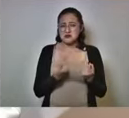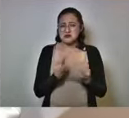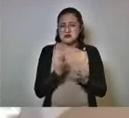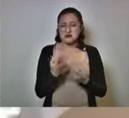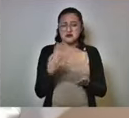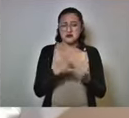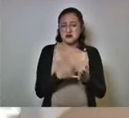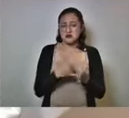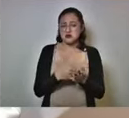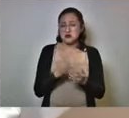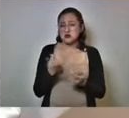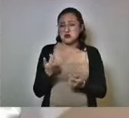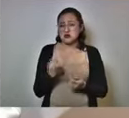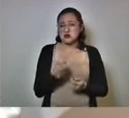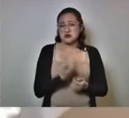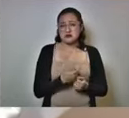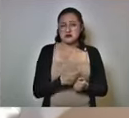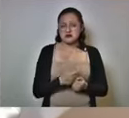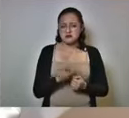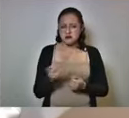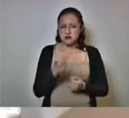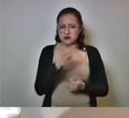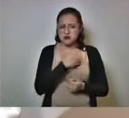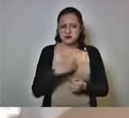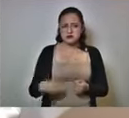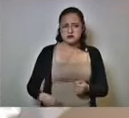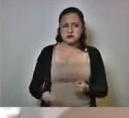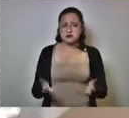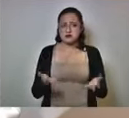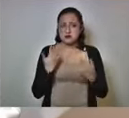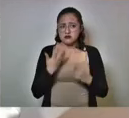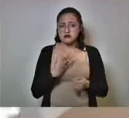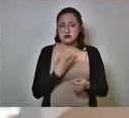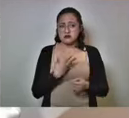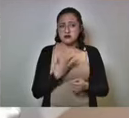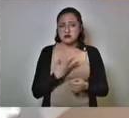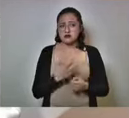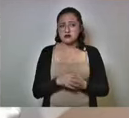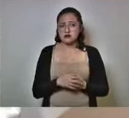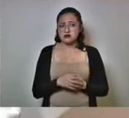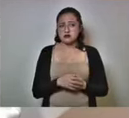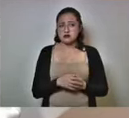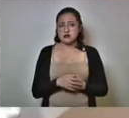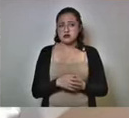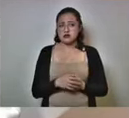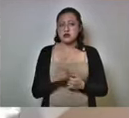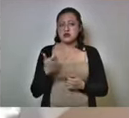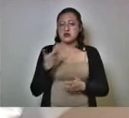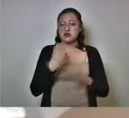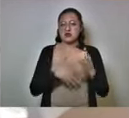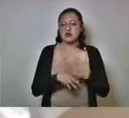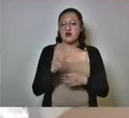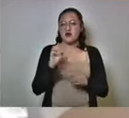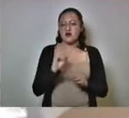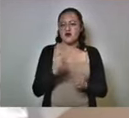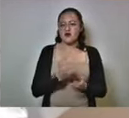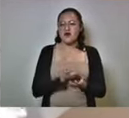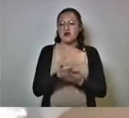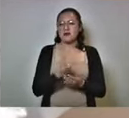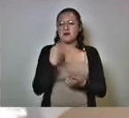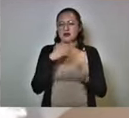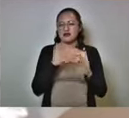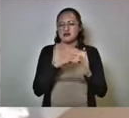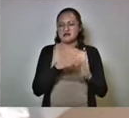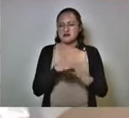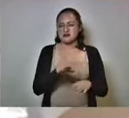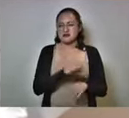tenemos. Pregunten a los municipios si tienen recaudación predial, que no la cobran, nunca la